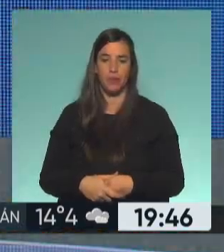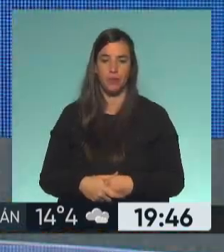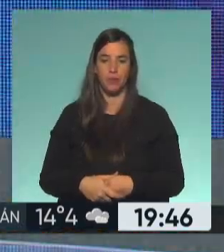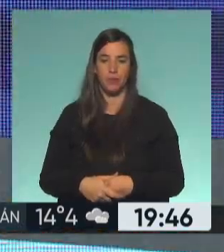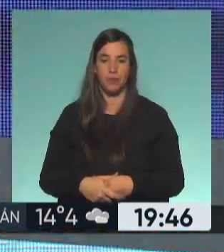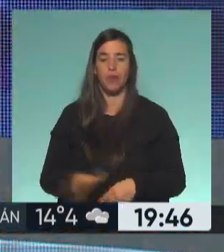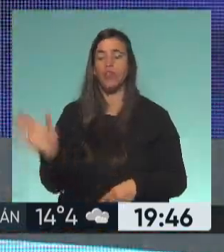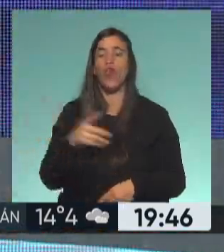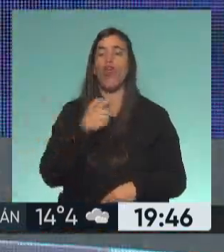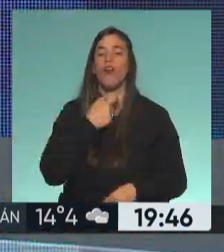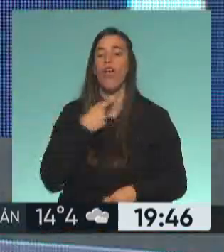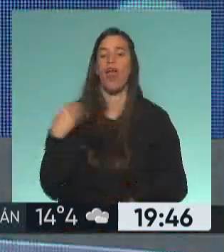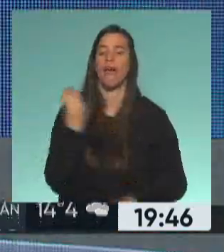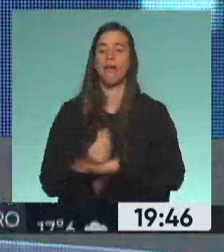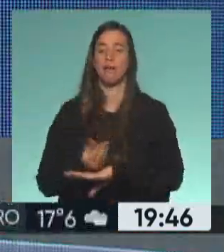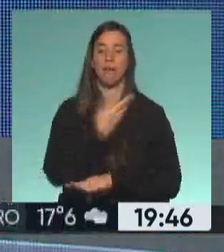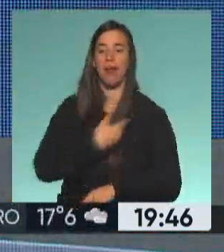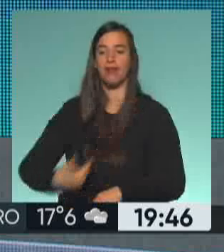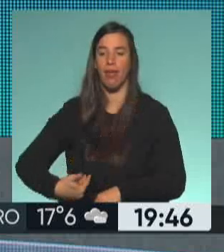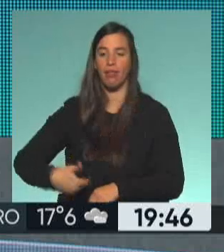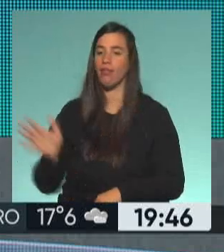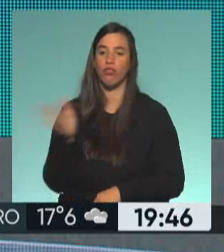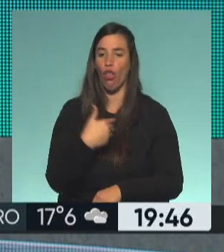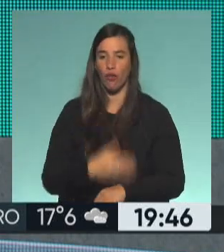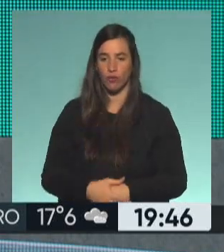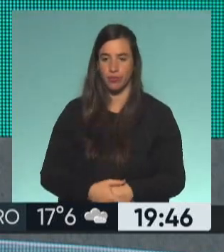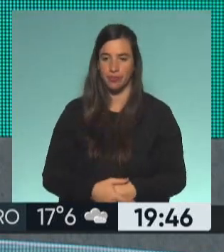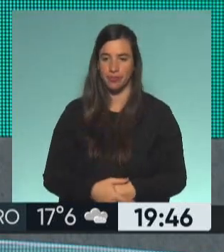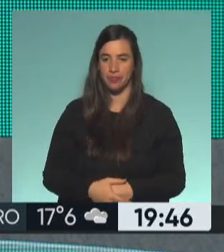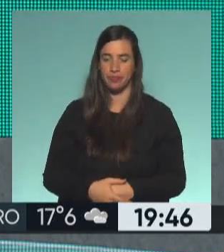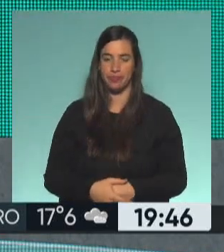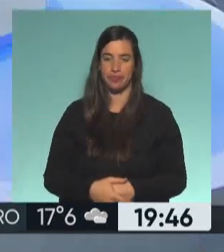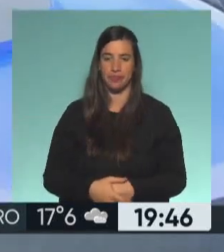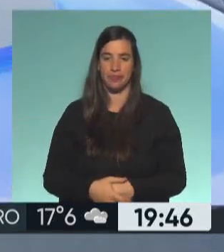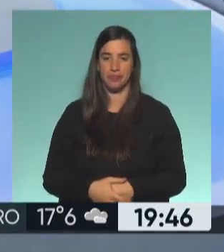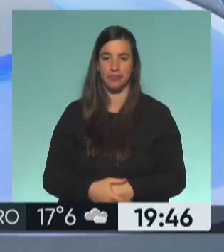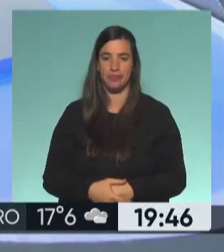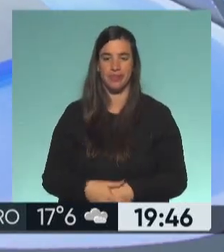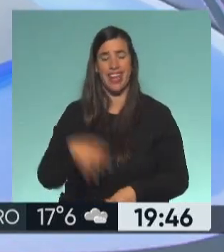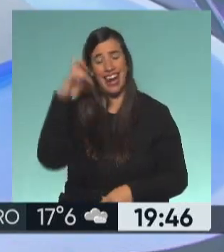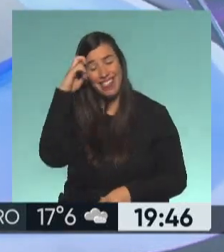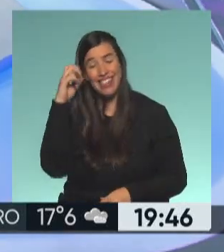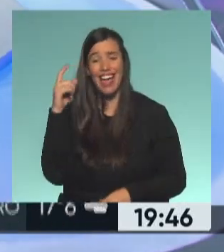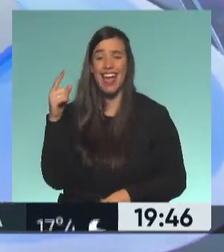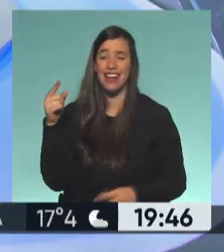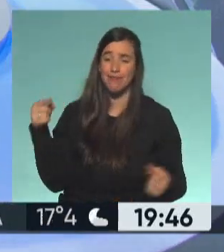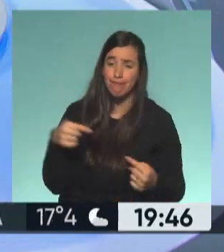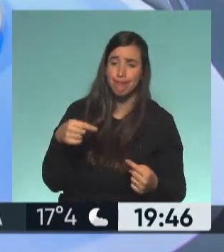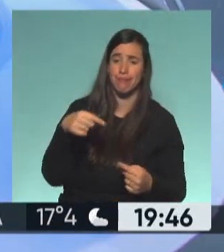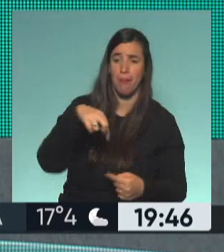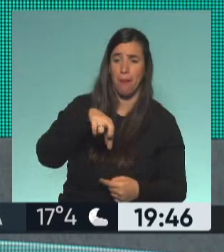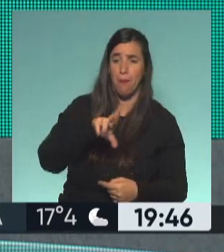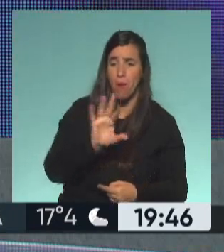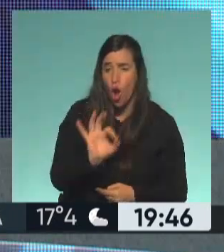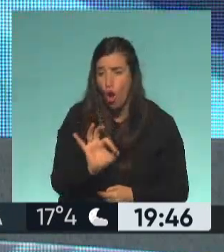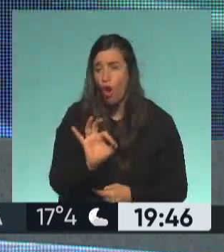Todos quieren ser presidente, todos quieren... Todos. Bueno, radicales y pro y